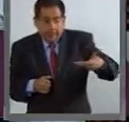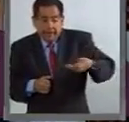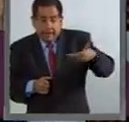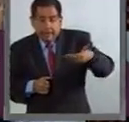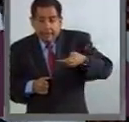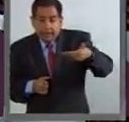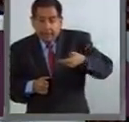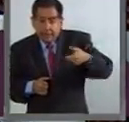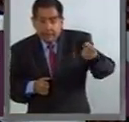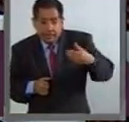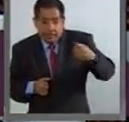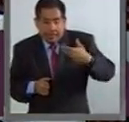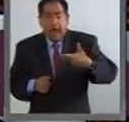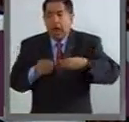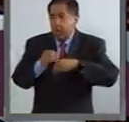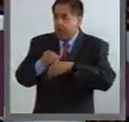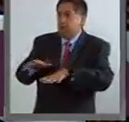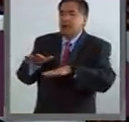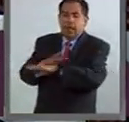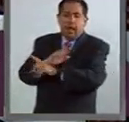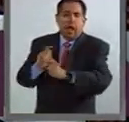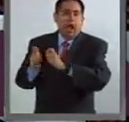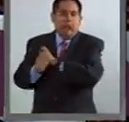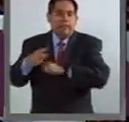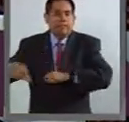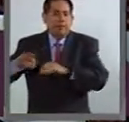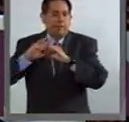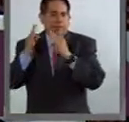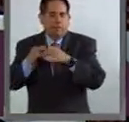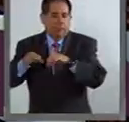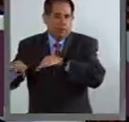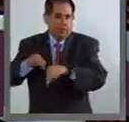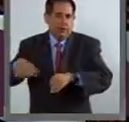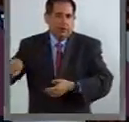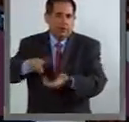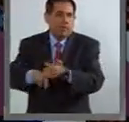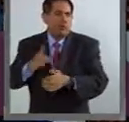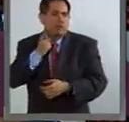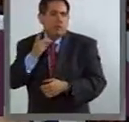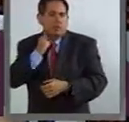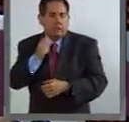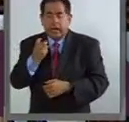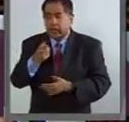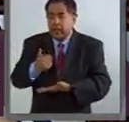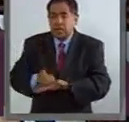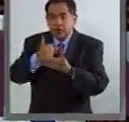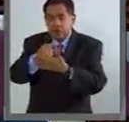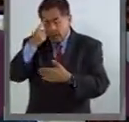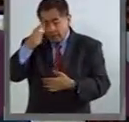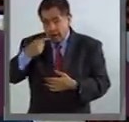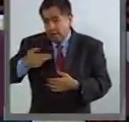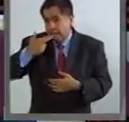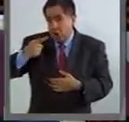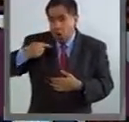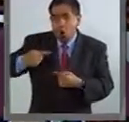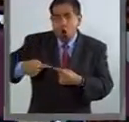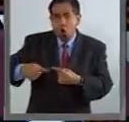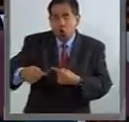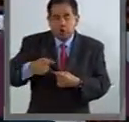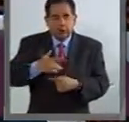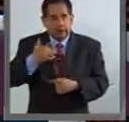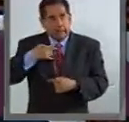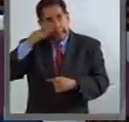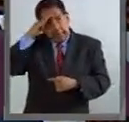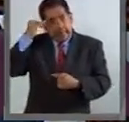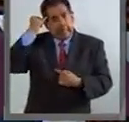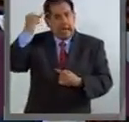es que eso puede afectar el comportamiento de los legisladores y, en consecuencia, ayudar a que haya una mejor